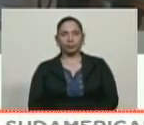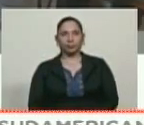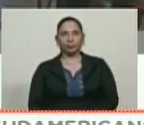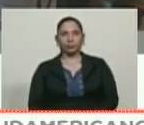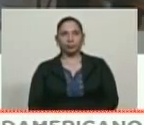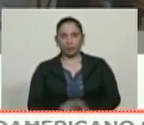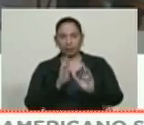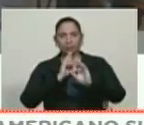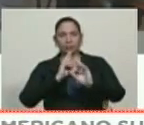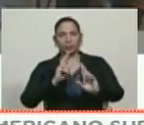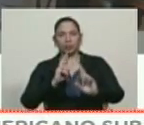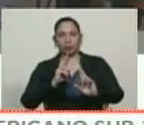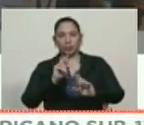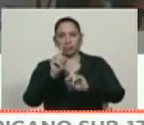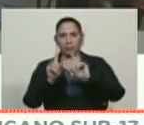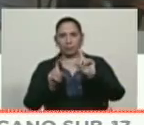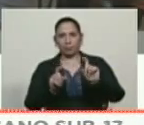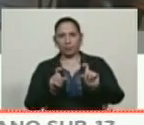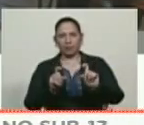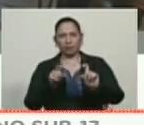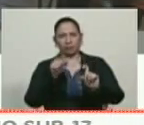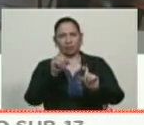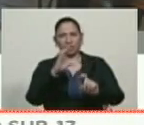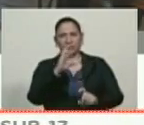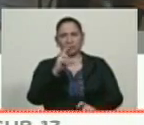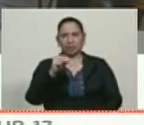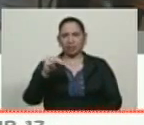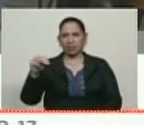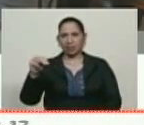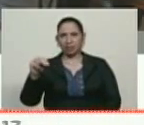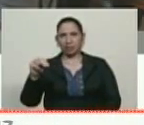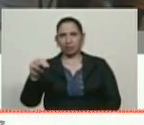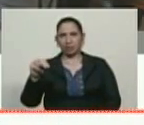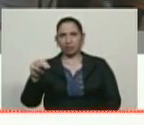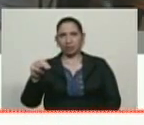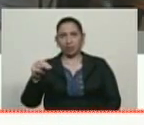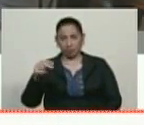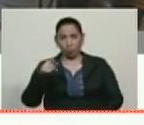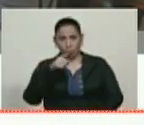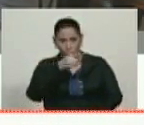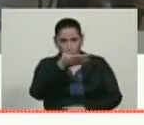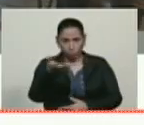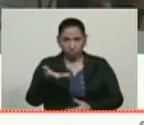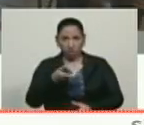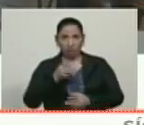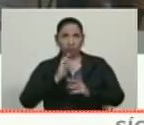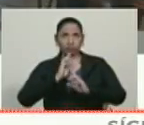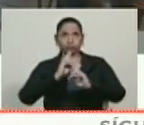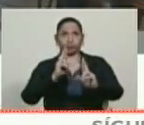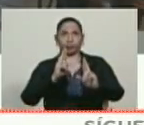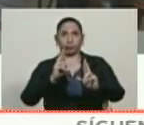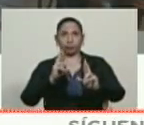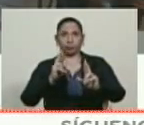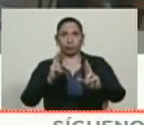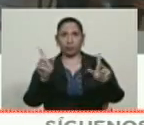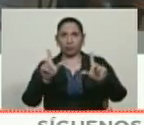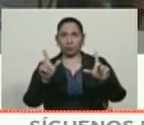Antes de responder mi pregunta, quisiera preguntarle al periodista de CNN, ¿van a transmitir mi respuesta para responderle?